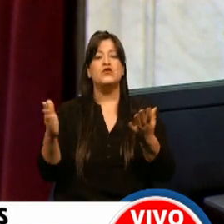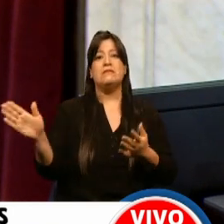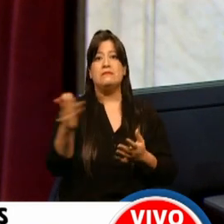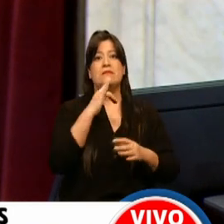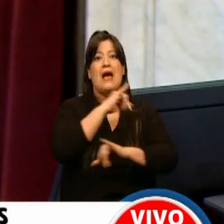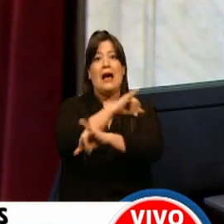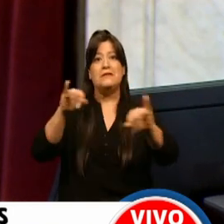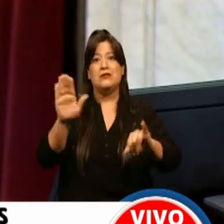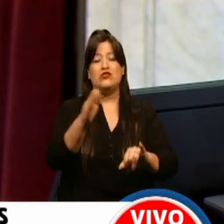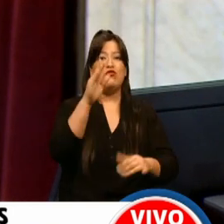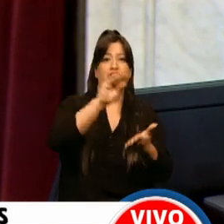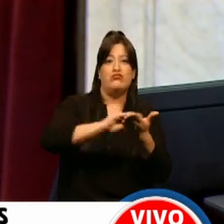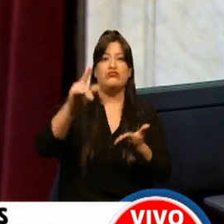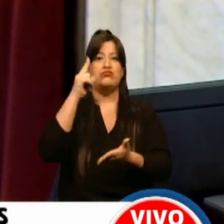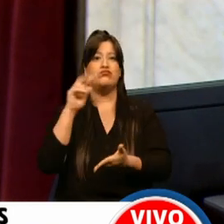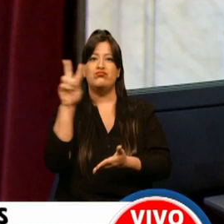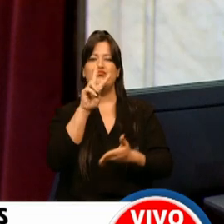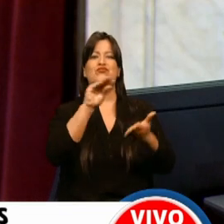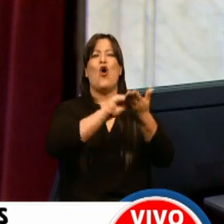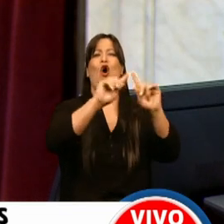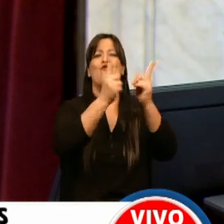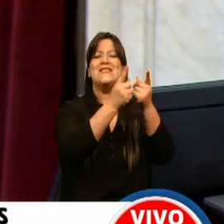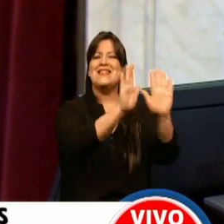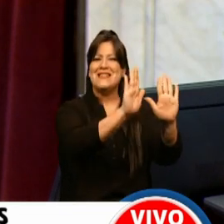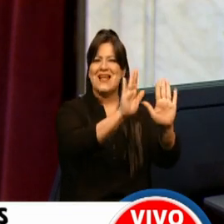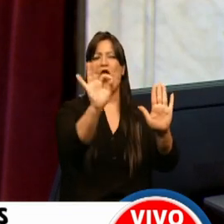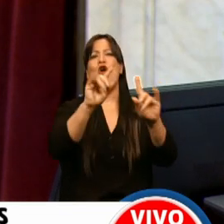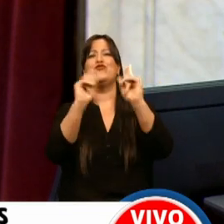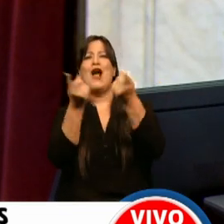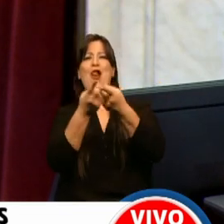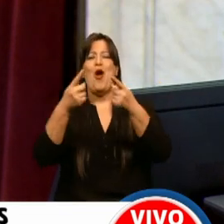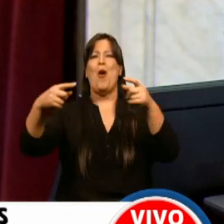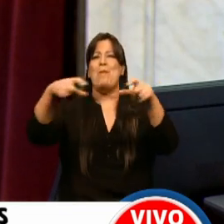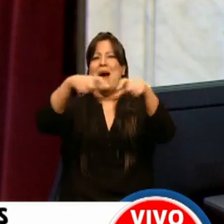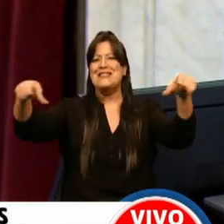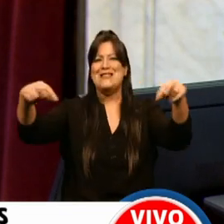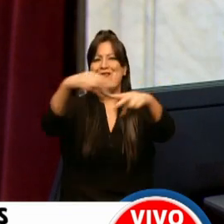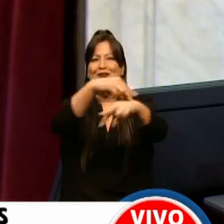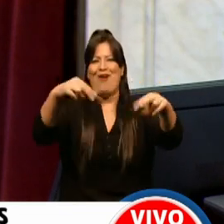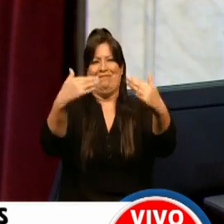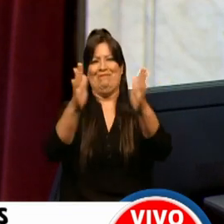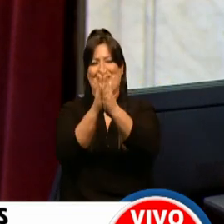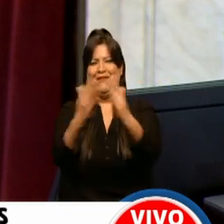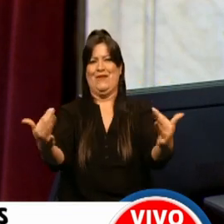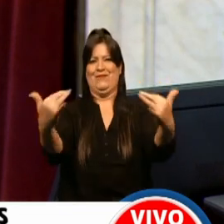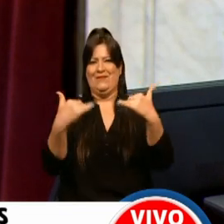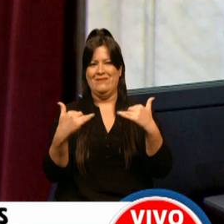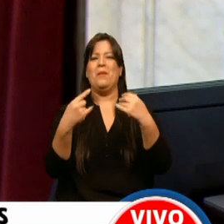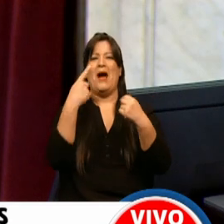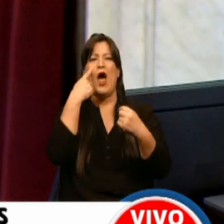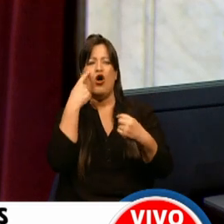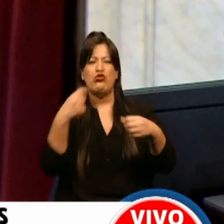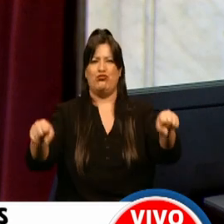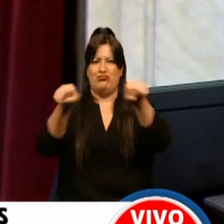diputada diputados que están en las oficinas en los salones los pasillos que se vayan acercando y control en el lobby o